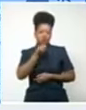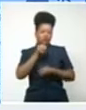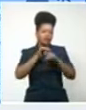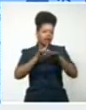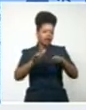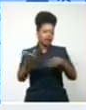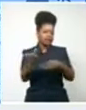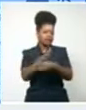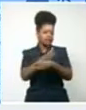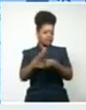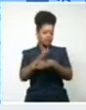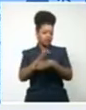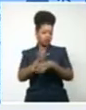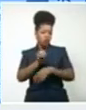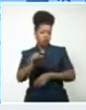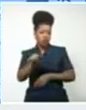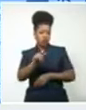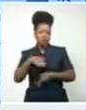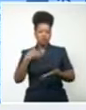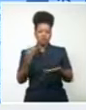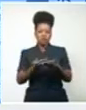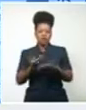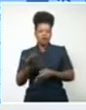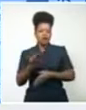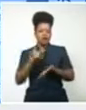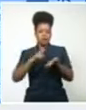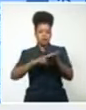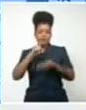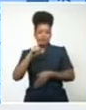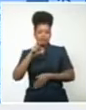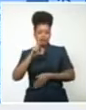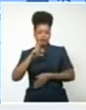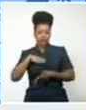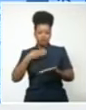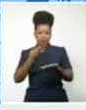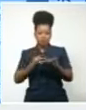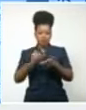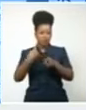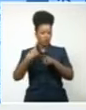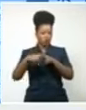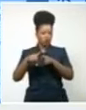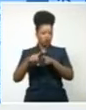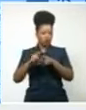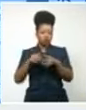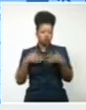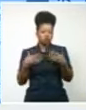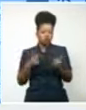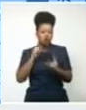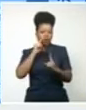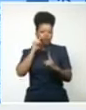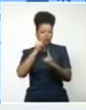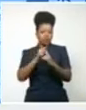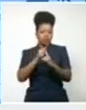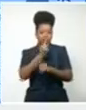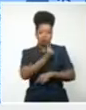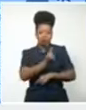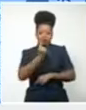similitudes entre la prueba rápida, el PCR y la prueba del SUMA? ¿Cuál es el objetivo de cada una y cuál